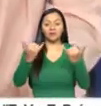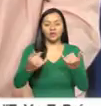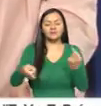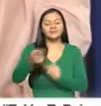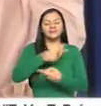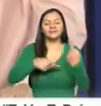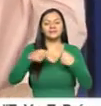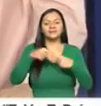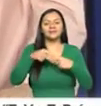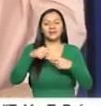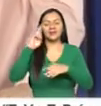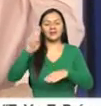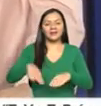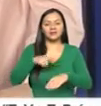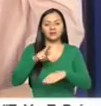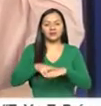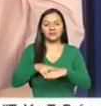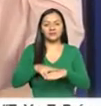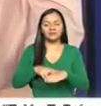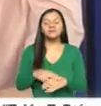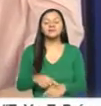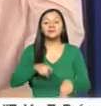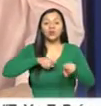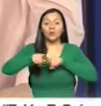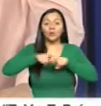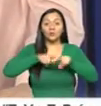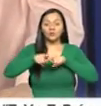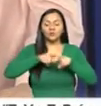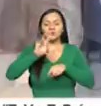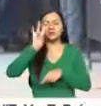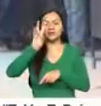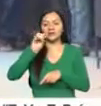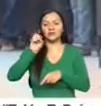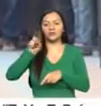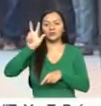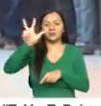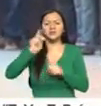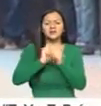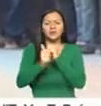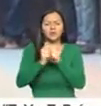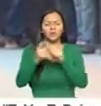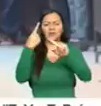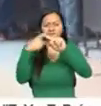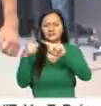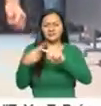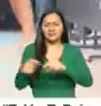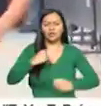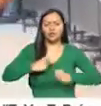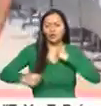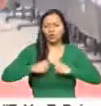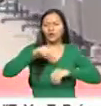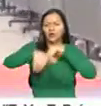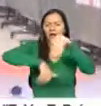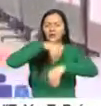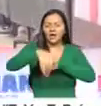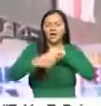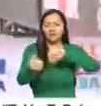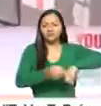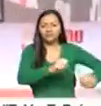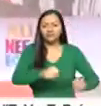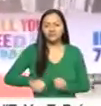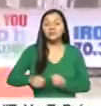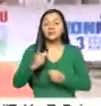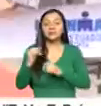las noticias nacionales. Ironman 70.3, el evento deportivo más importante del año, movilizó alrededor